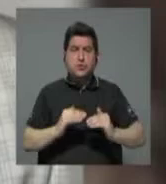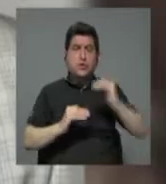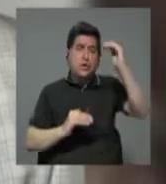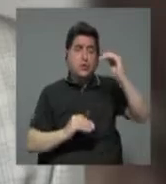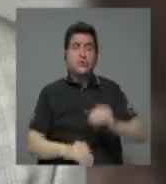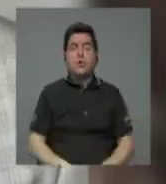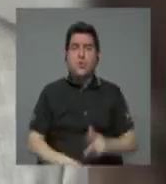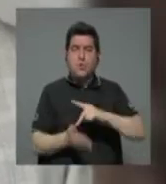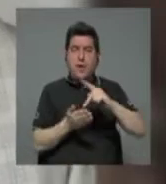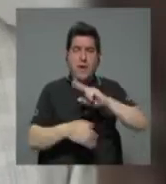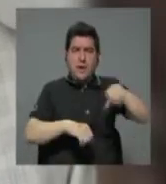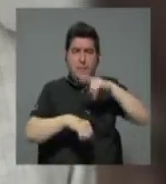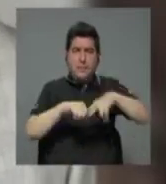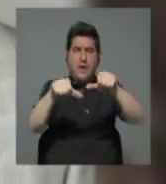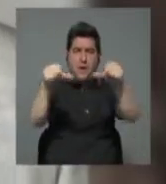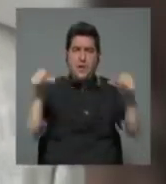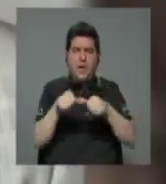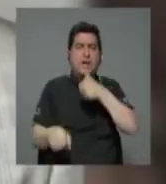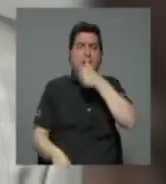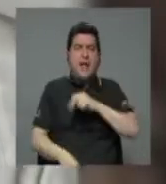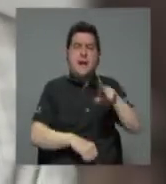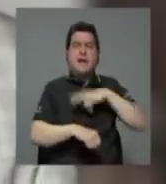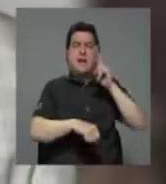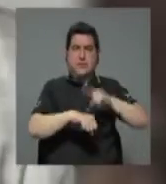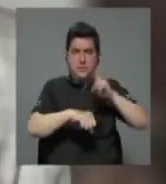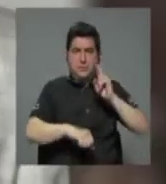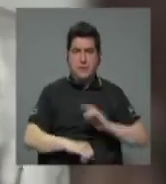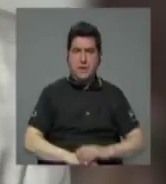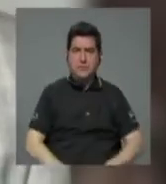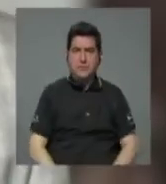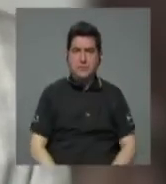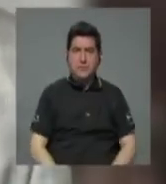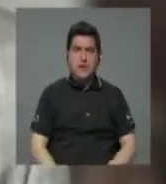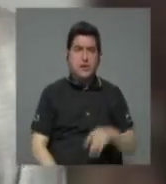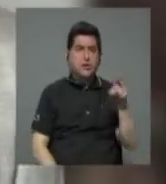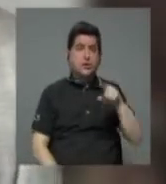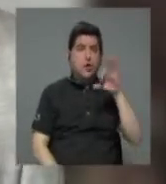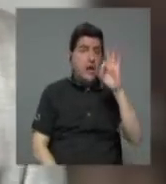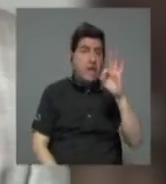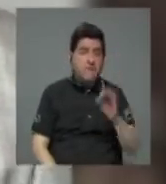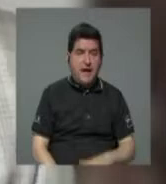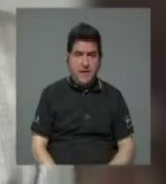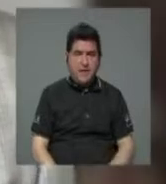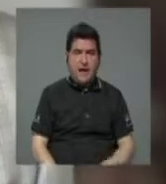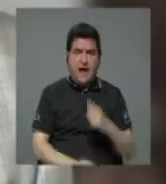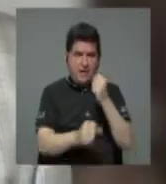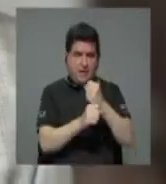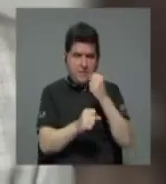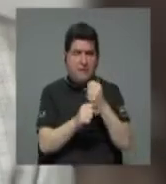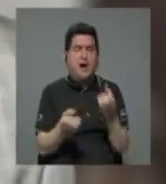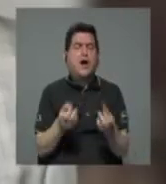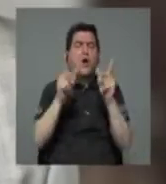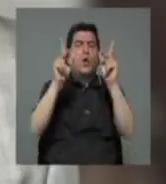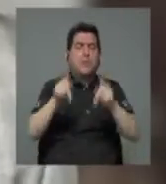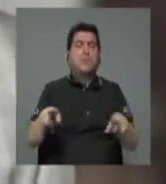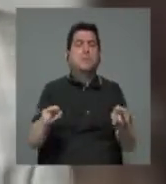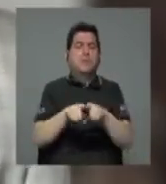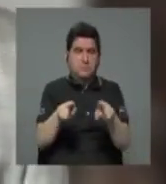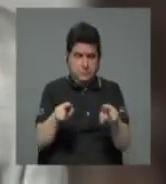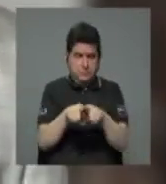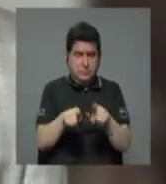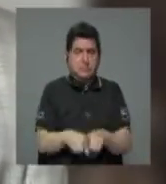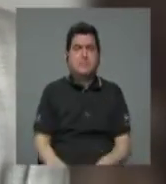salario promedio del sector privado nacional. Es decir, las zonas francas no solo emplean muchas personas, sino que